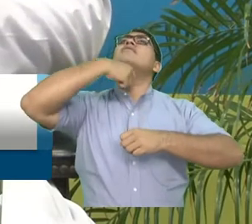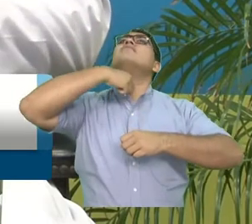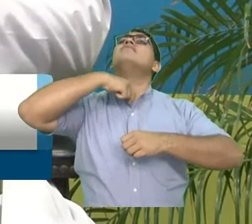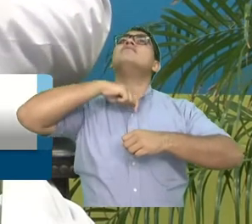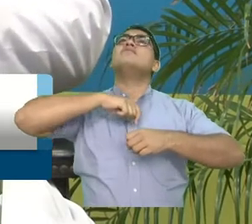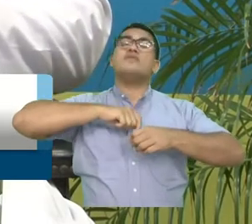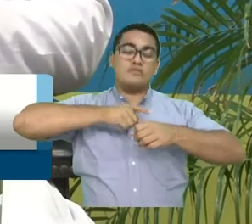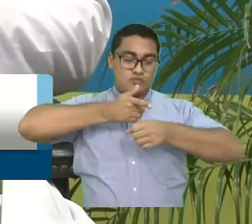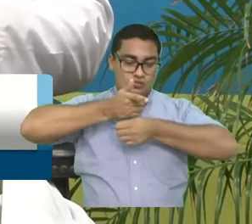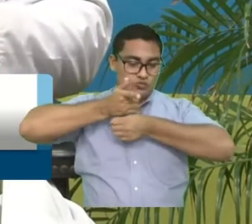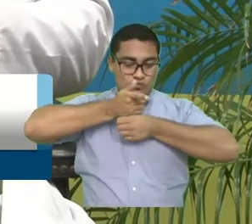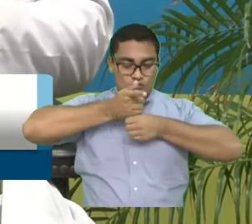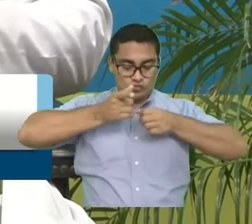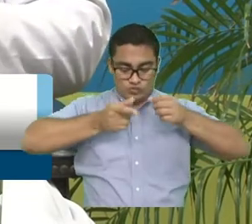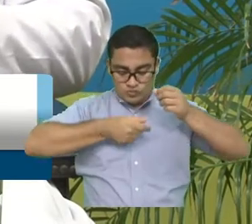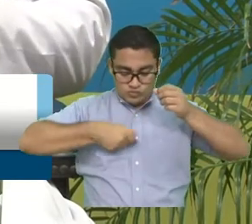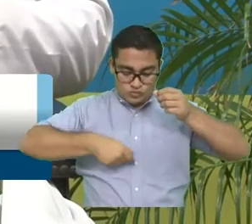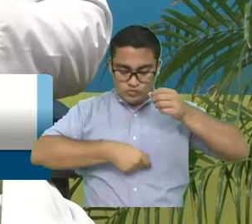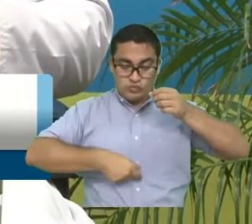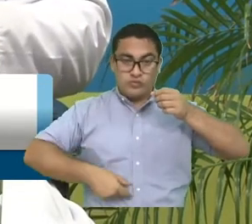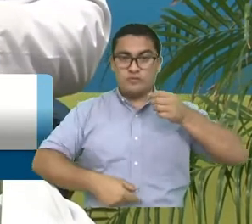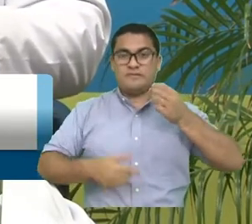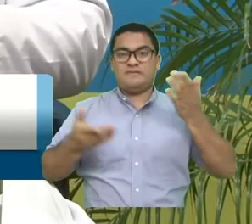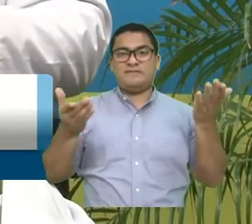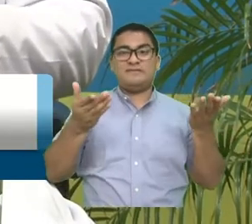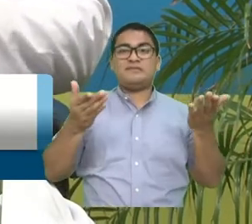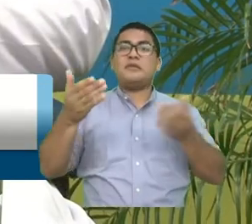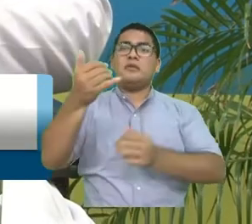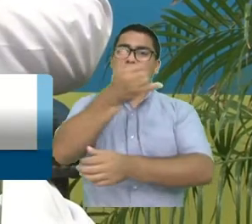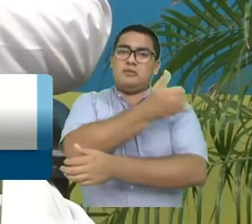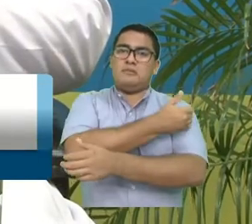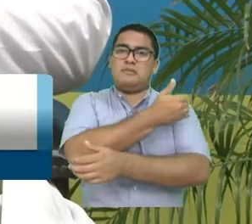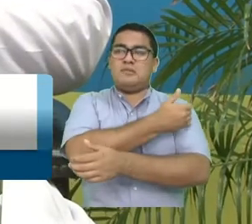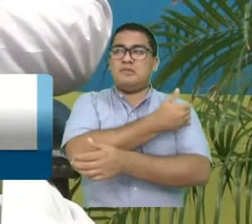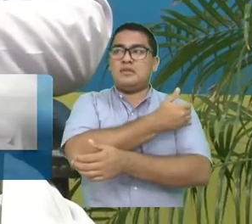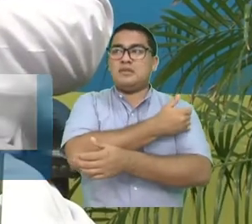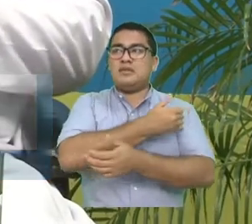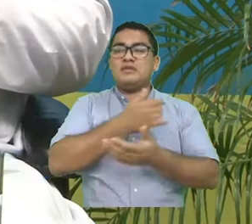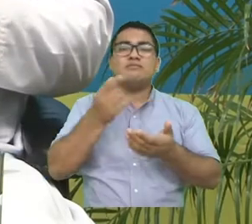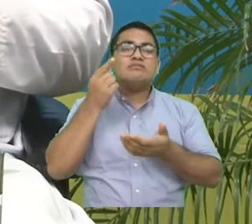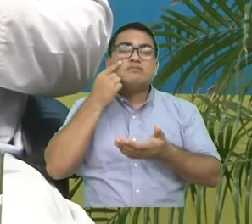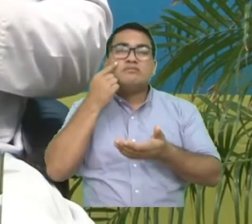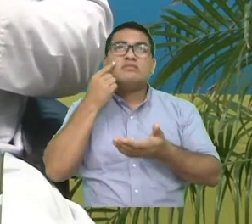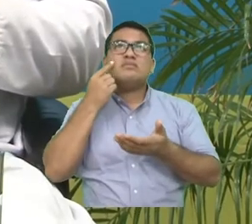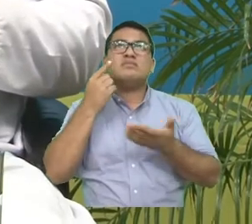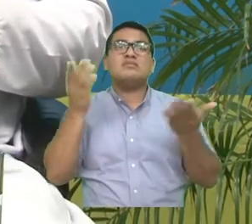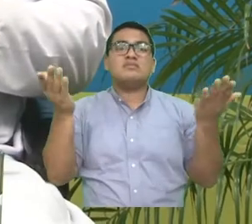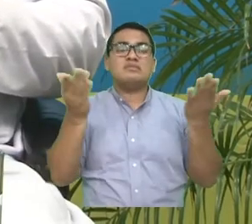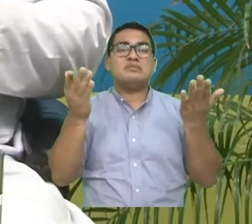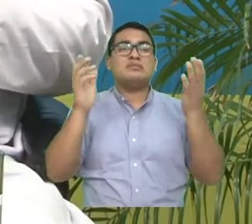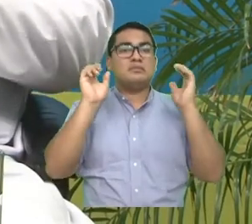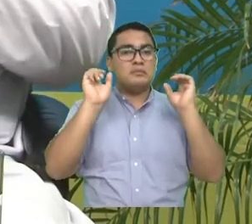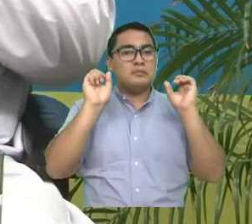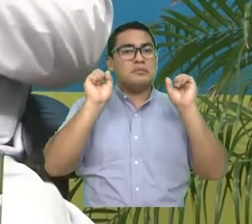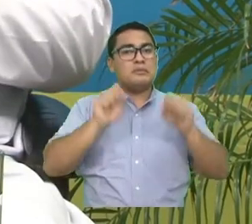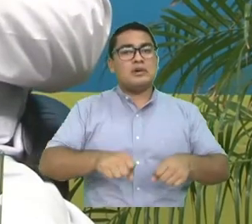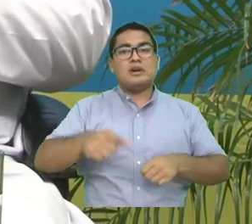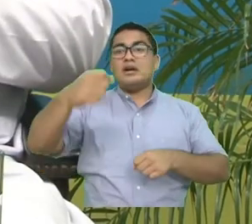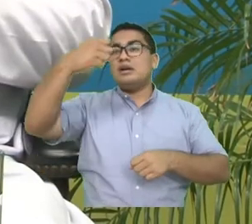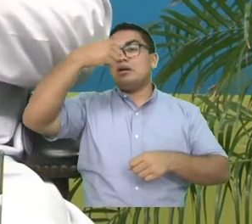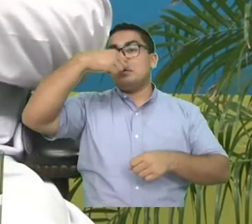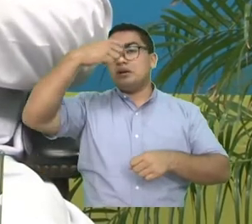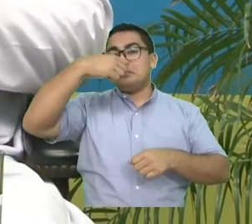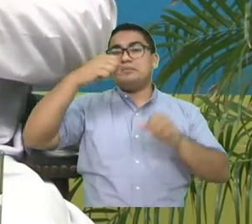Ya, obviamente, eso lo hacemos, pues, en el hospital y se puede tratar perfectamente.